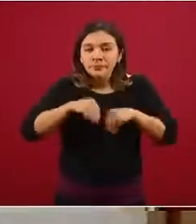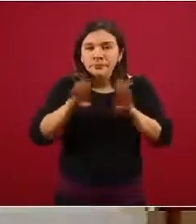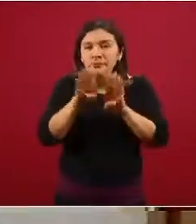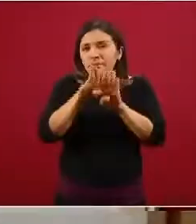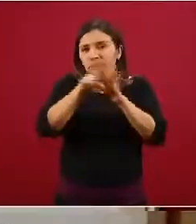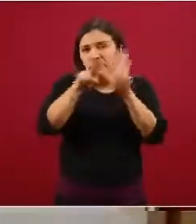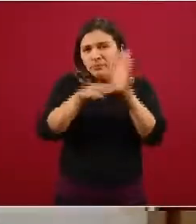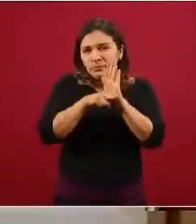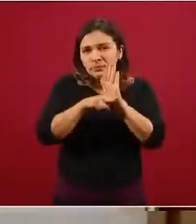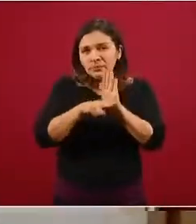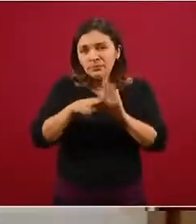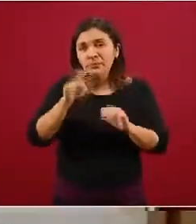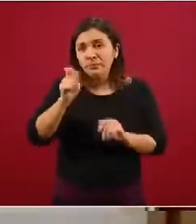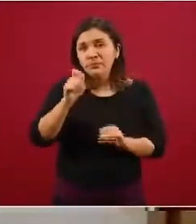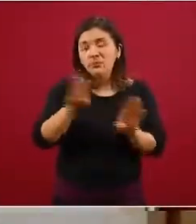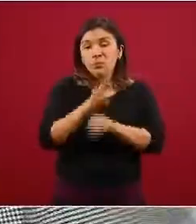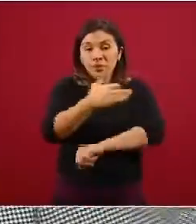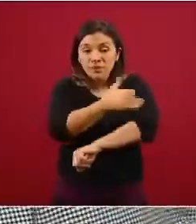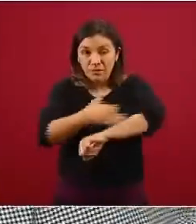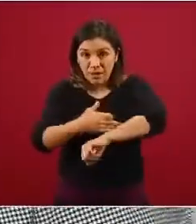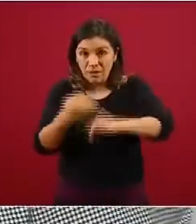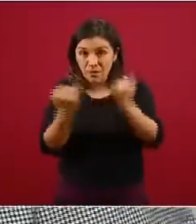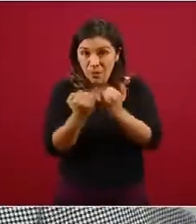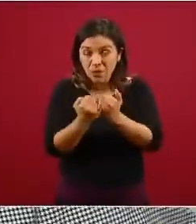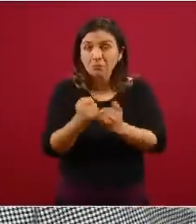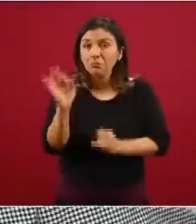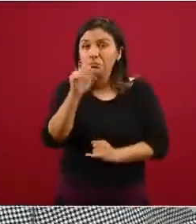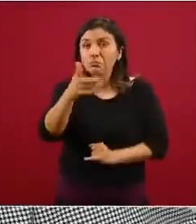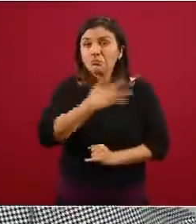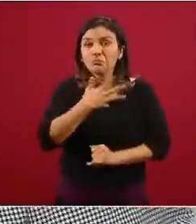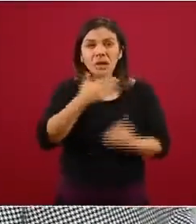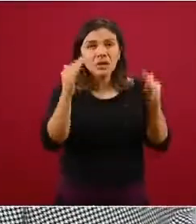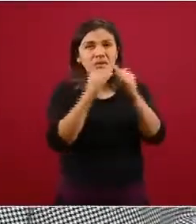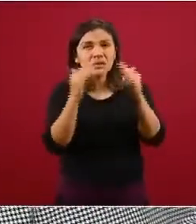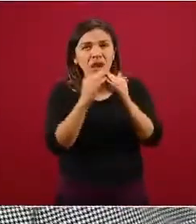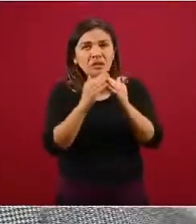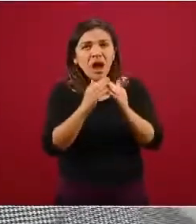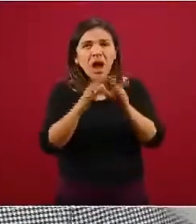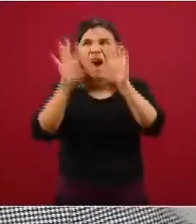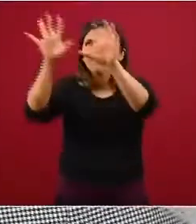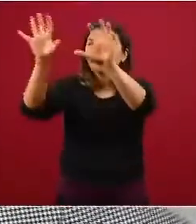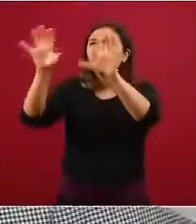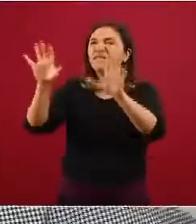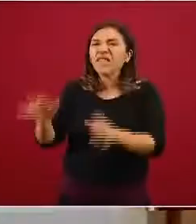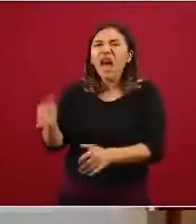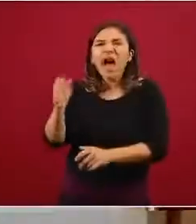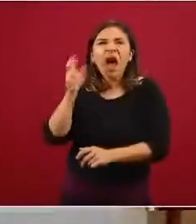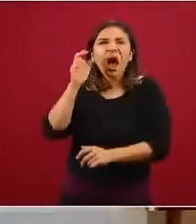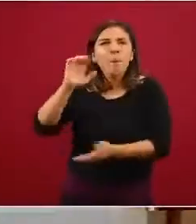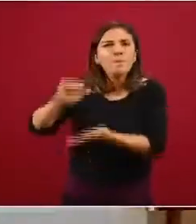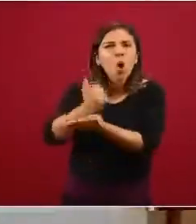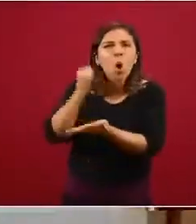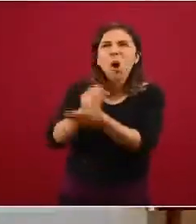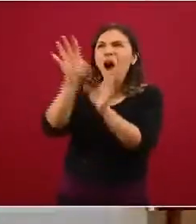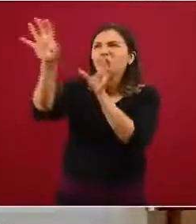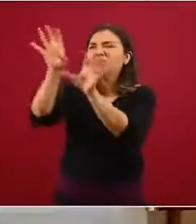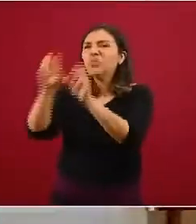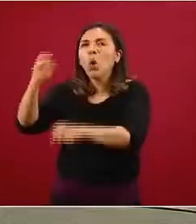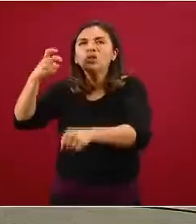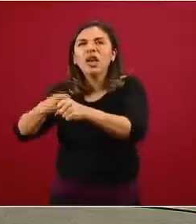normas sociales. A nivel de lo familiar, el tener en la casa una cava, cantina, cervezas en el